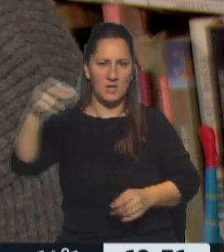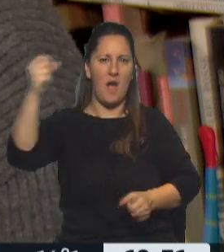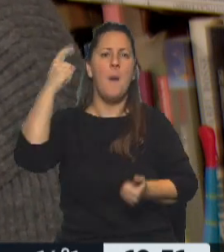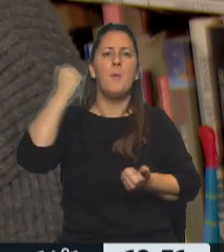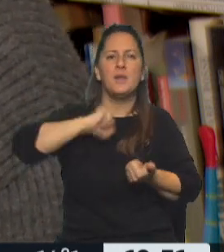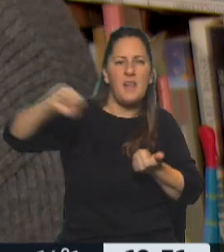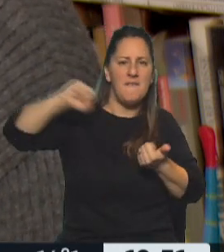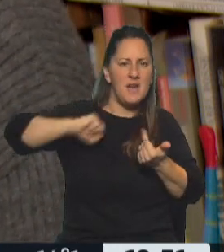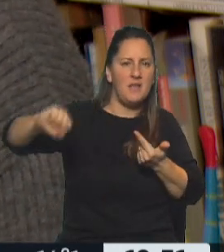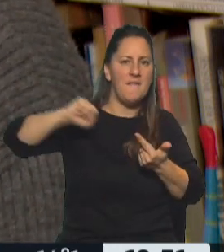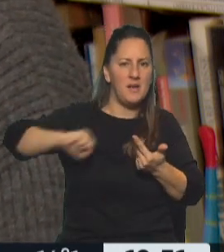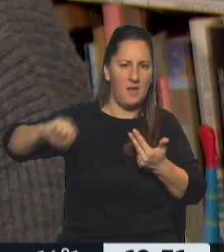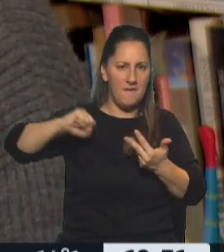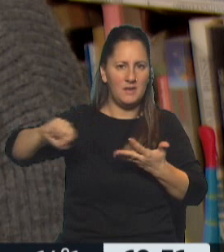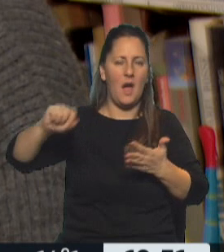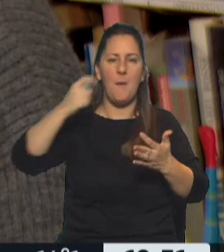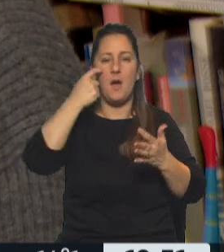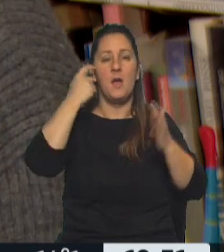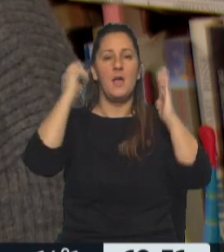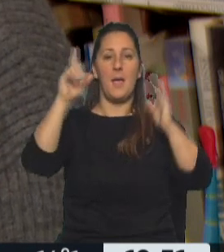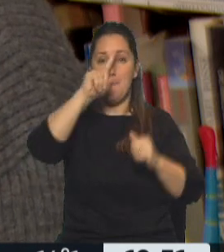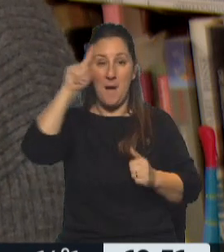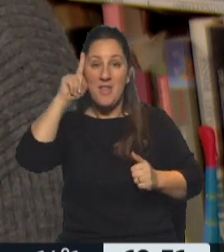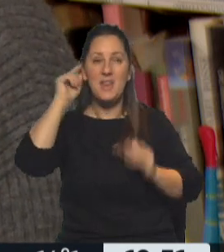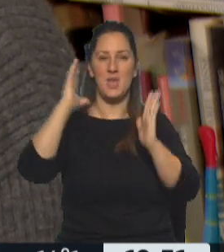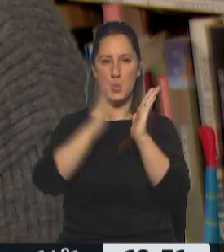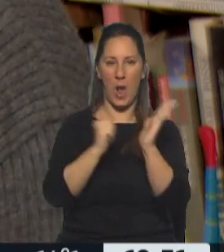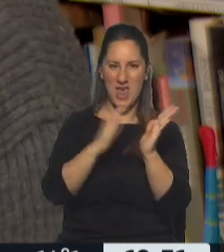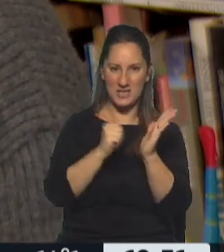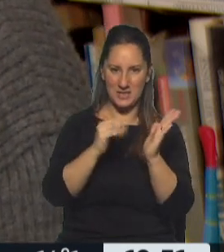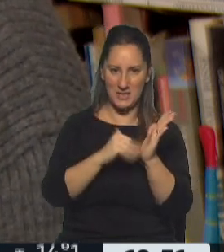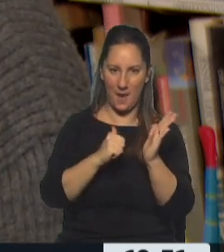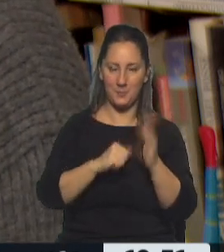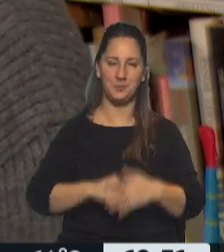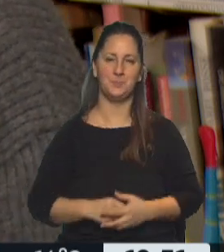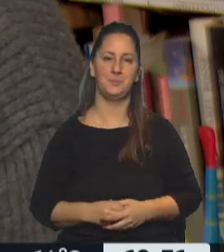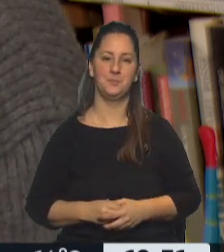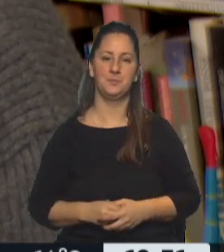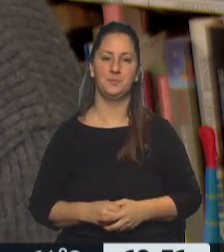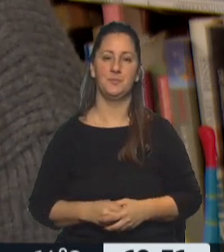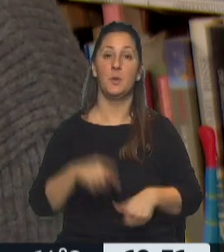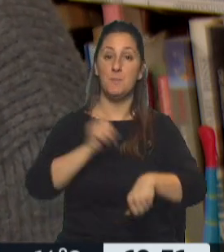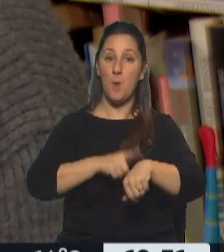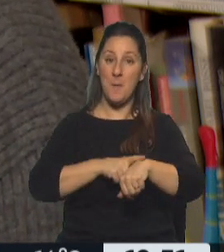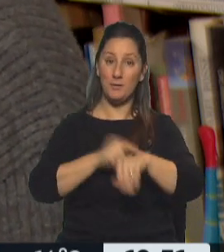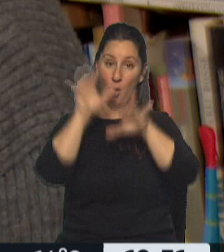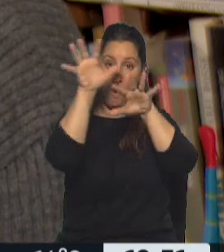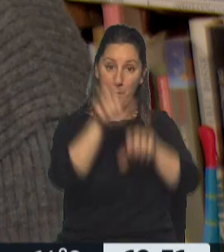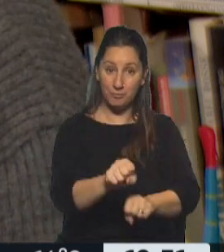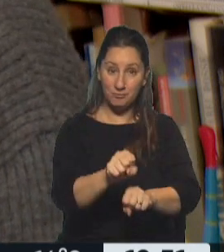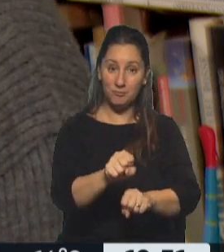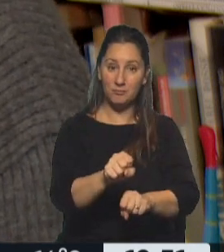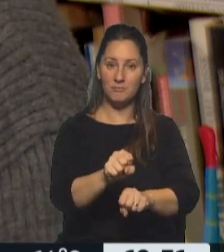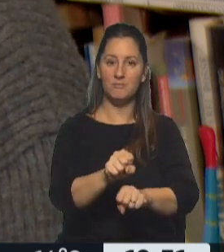cometidas en madrid y valencia no esté una vez detenido este